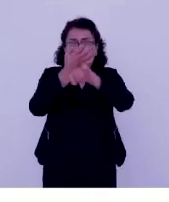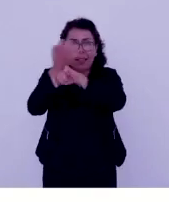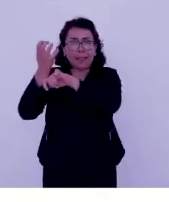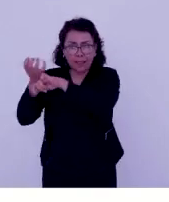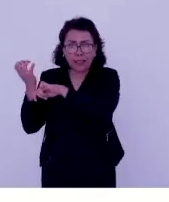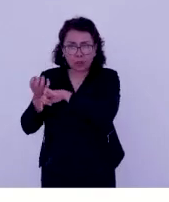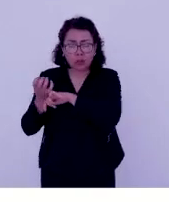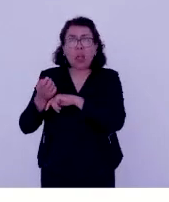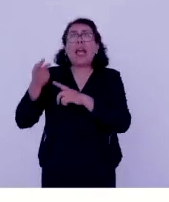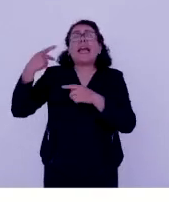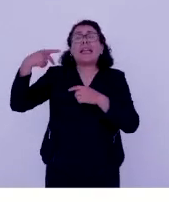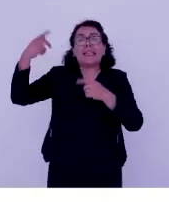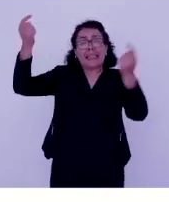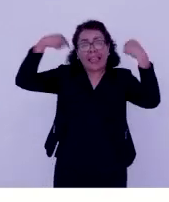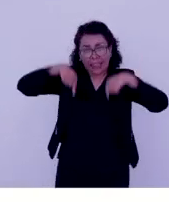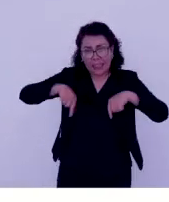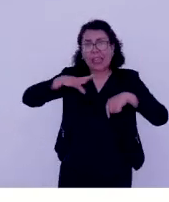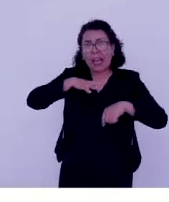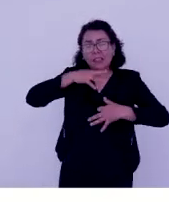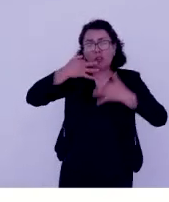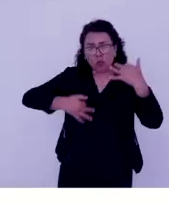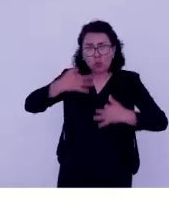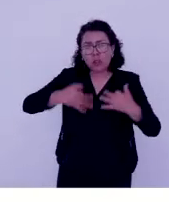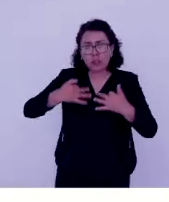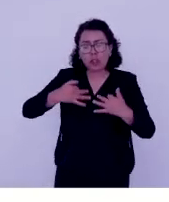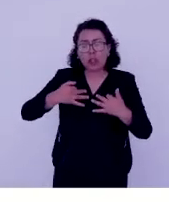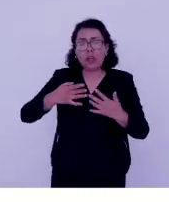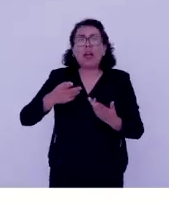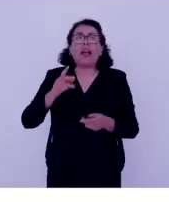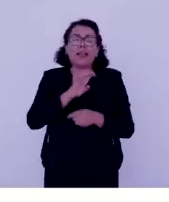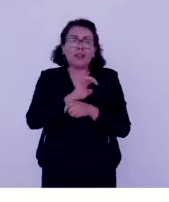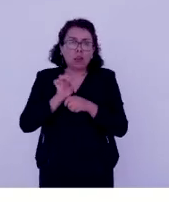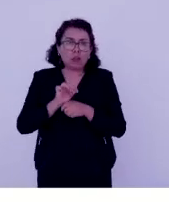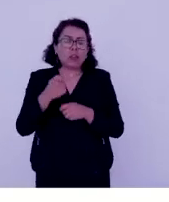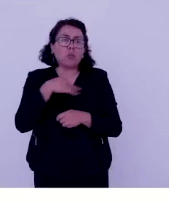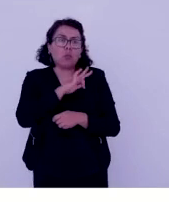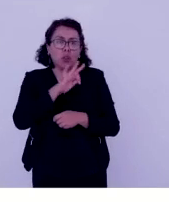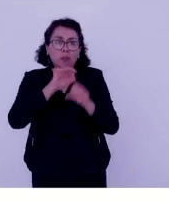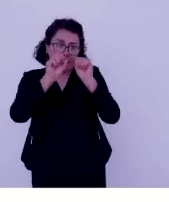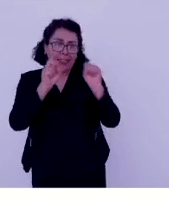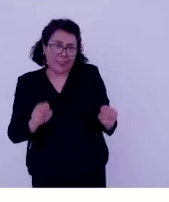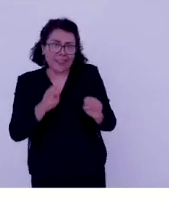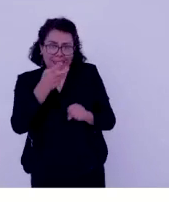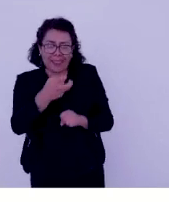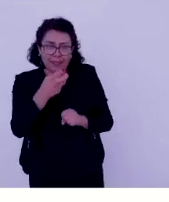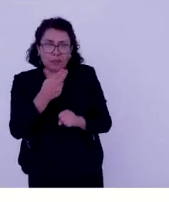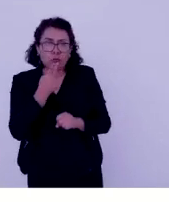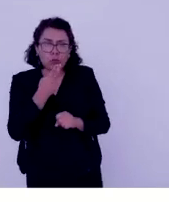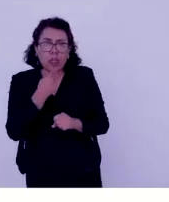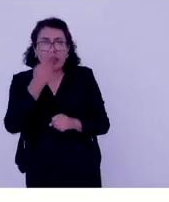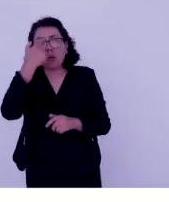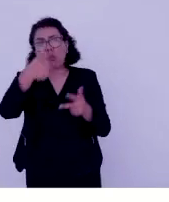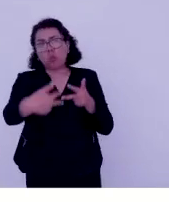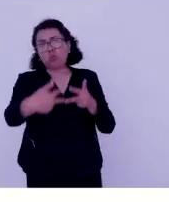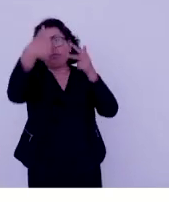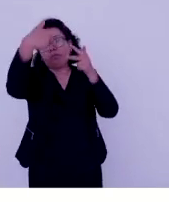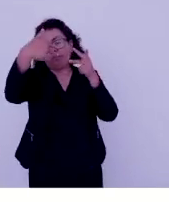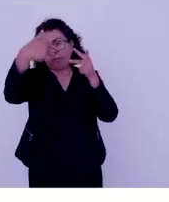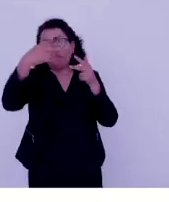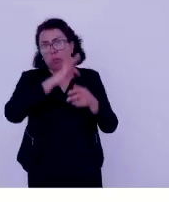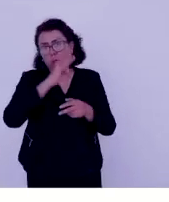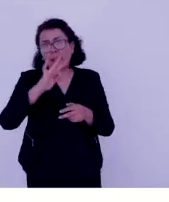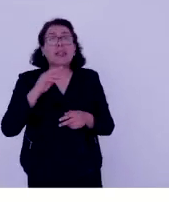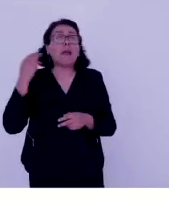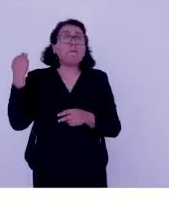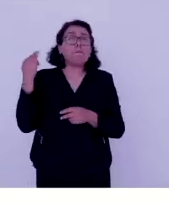procedimiento en Querétaro se aprobó por el consejo de la judicatura que el registro al sistema de expediente electrónico se pueda realizar por videoconferencia